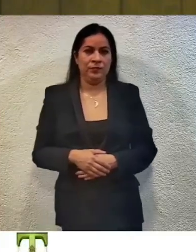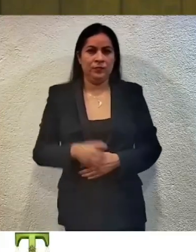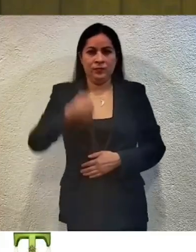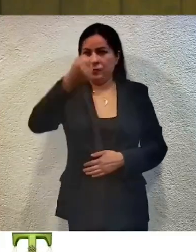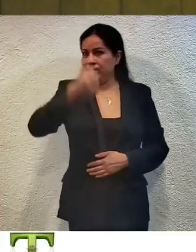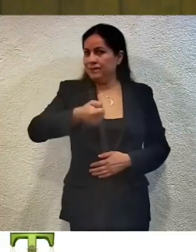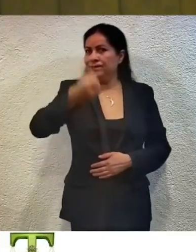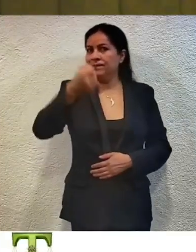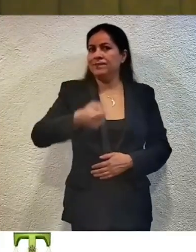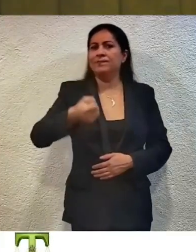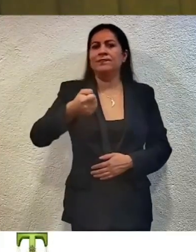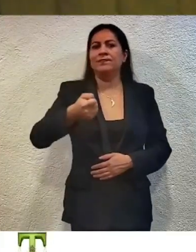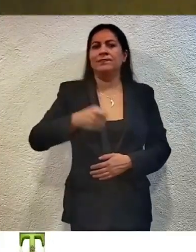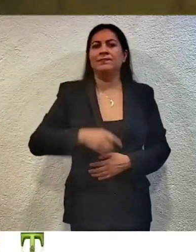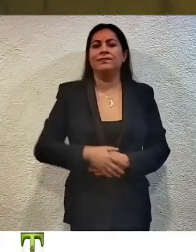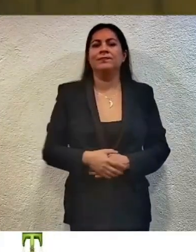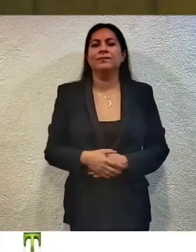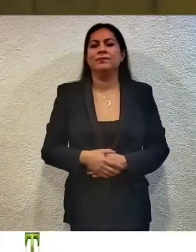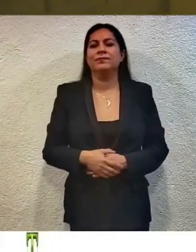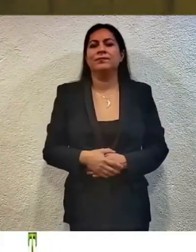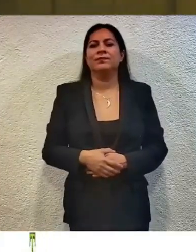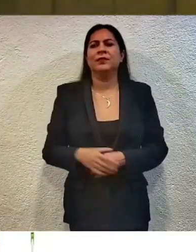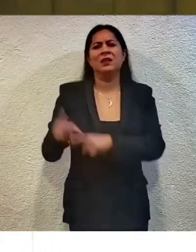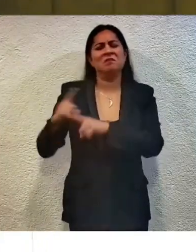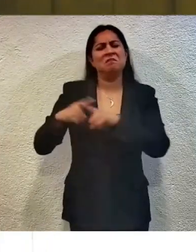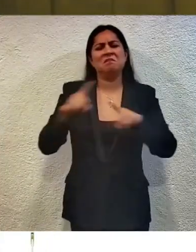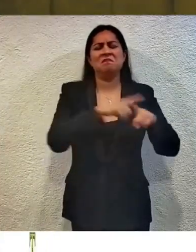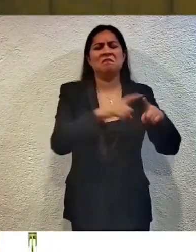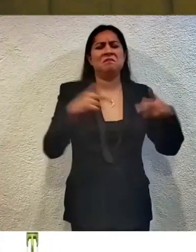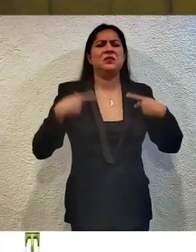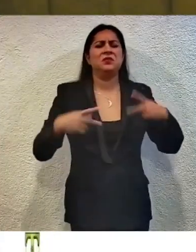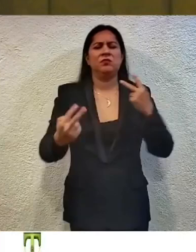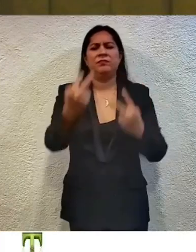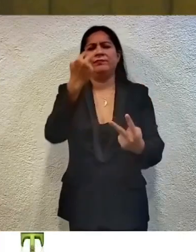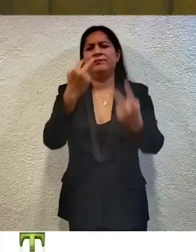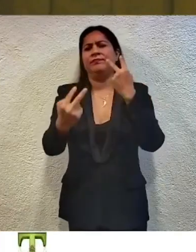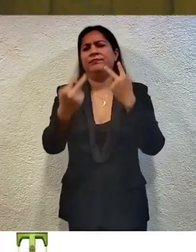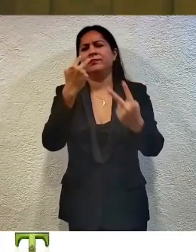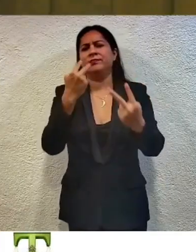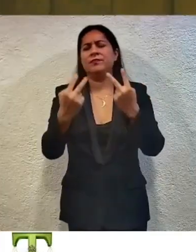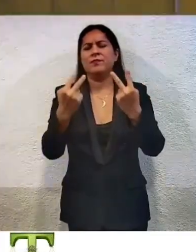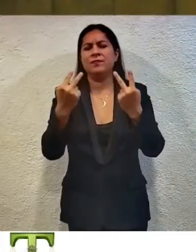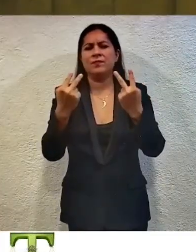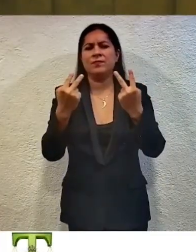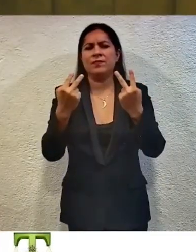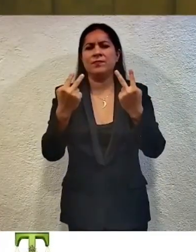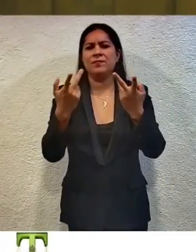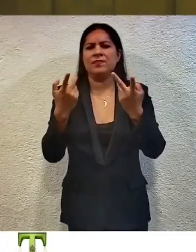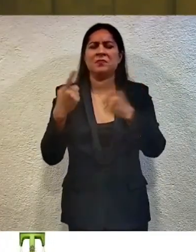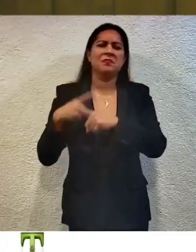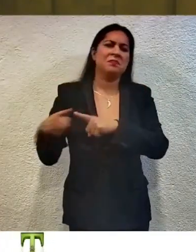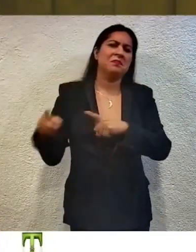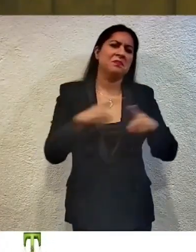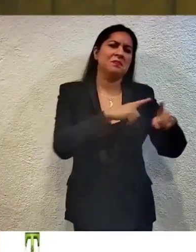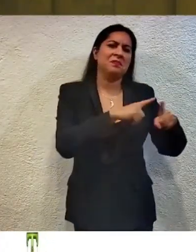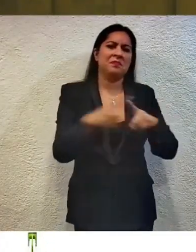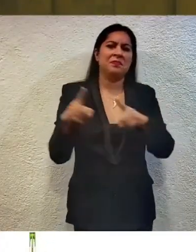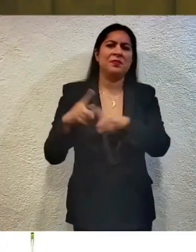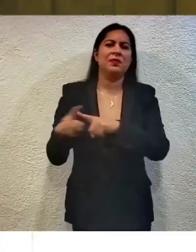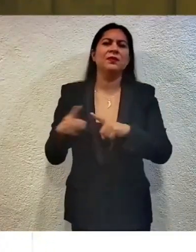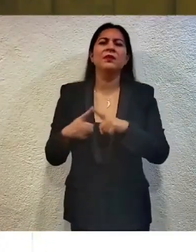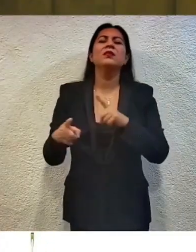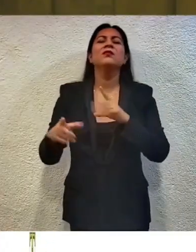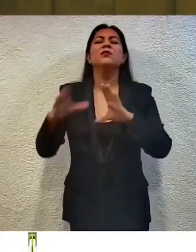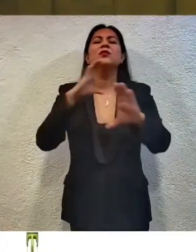para las diferentes personas que nos siguen a través de los diferentes